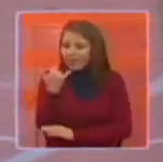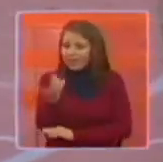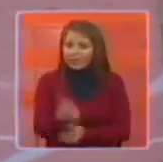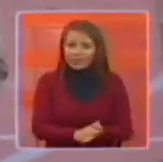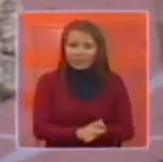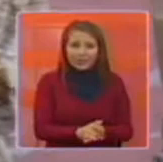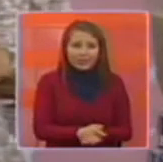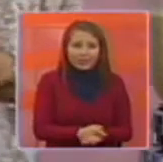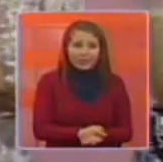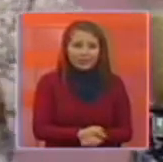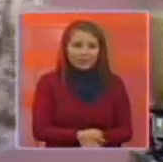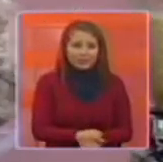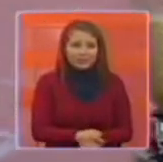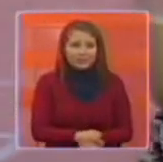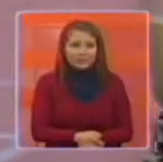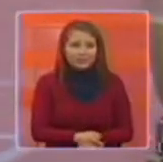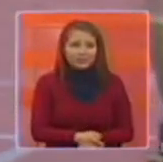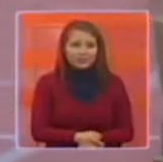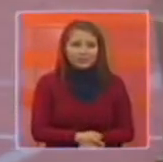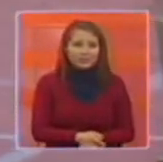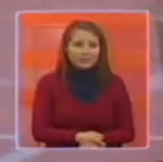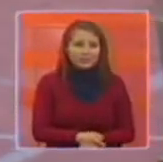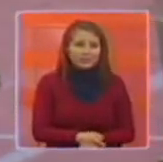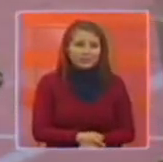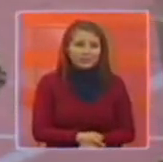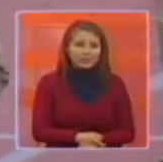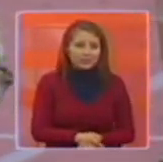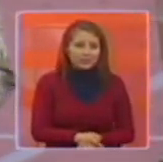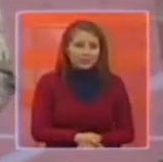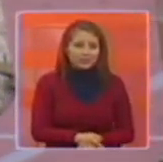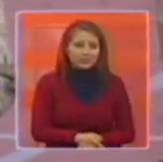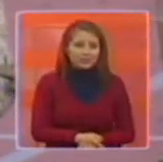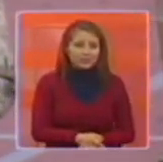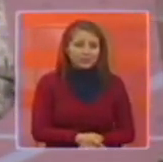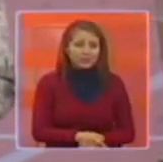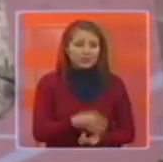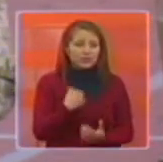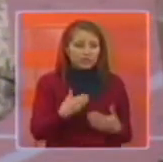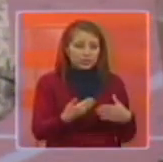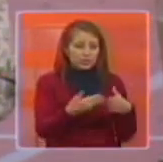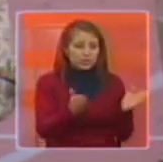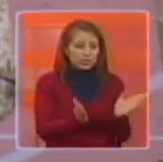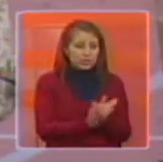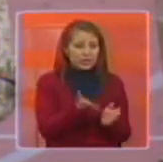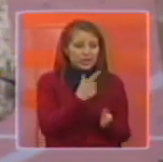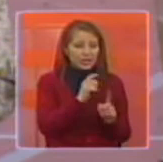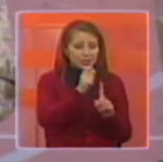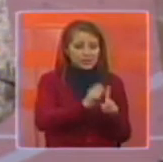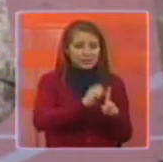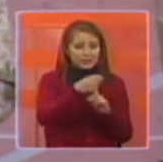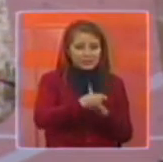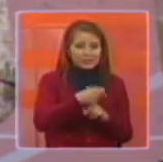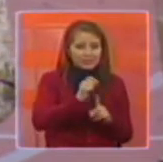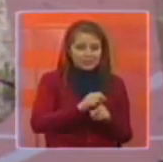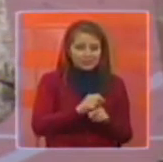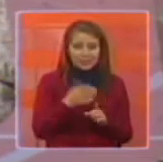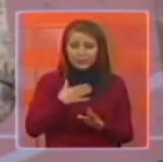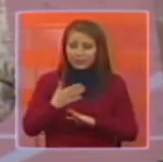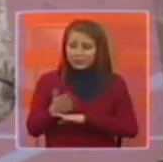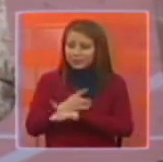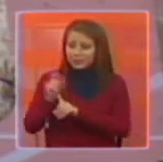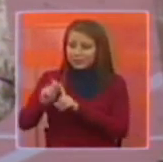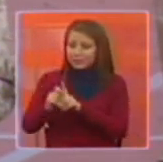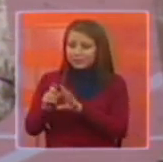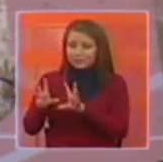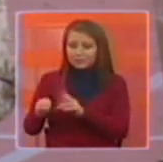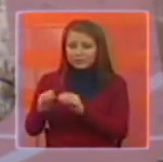en lo absoluto, Gardenia. Sí. Oiga. Ajá. Hice la torta de guineo que te hice la semana pasada. Ajá. Ya, la masa